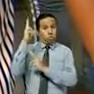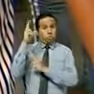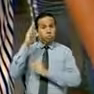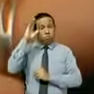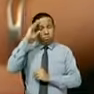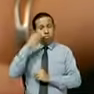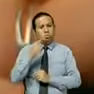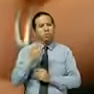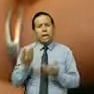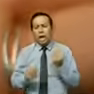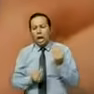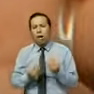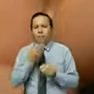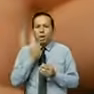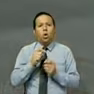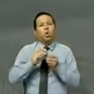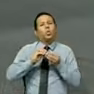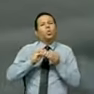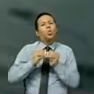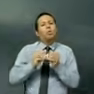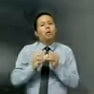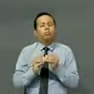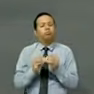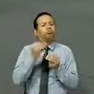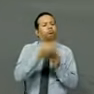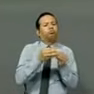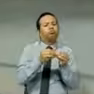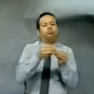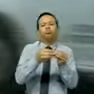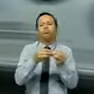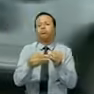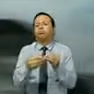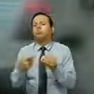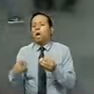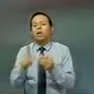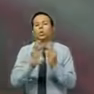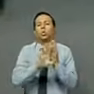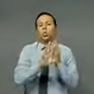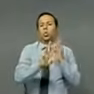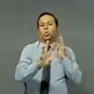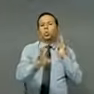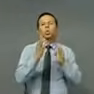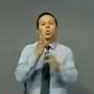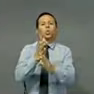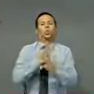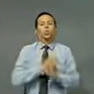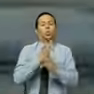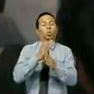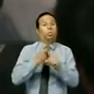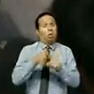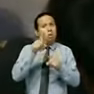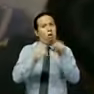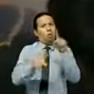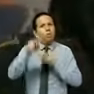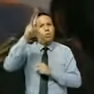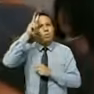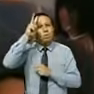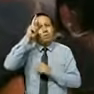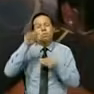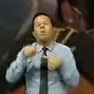entrega de tickets para así mantener un orden y evitar problemas en la columna. Pero la astucia de algunos no se hace